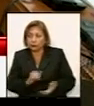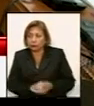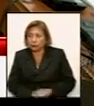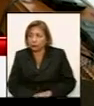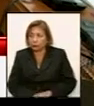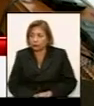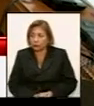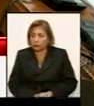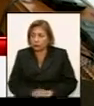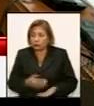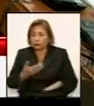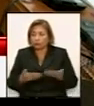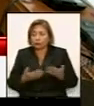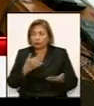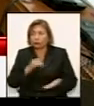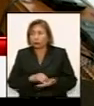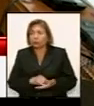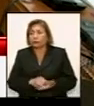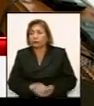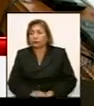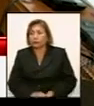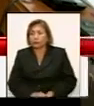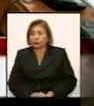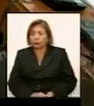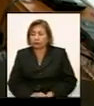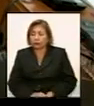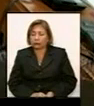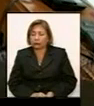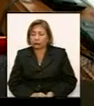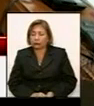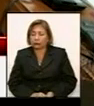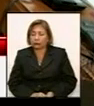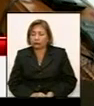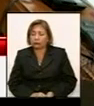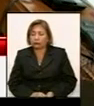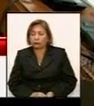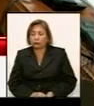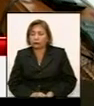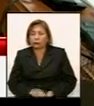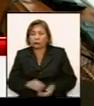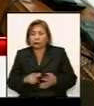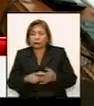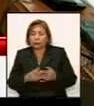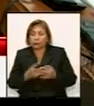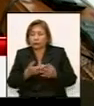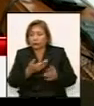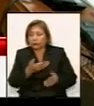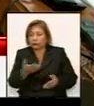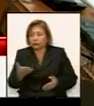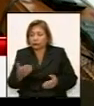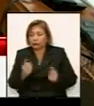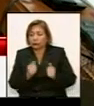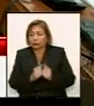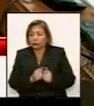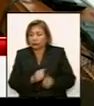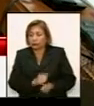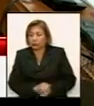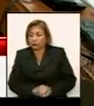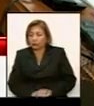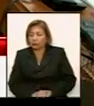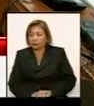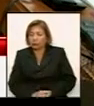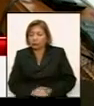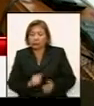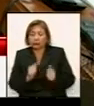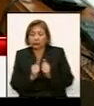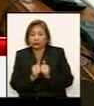espíritu de estas reuniones. Yo quisiera que empecemos el día de hoy